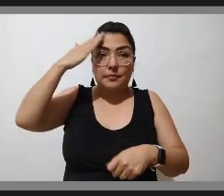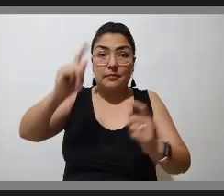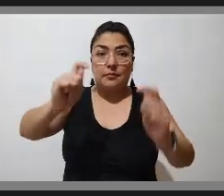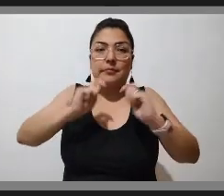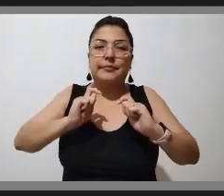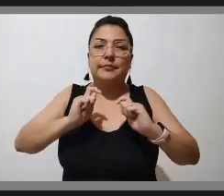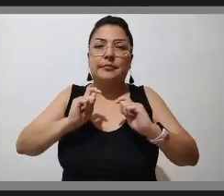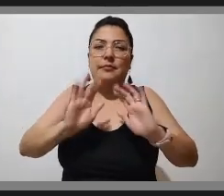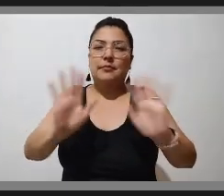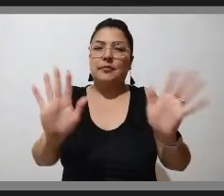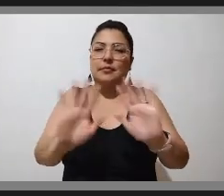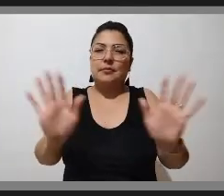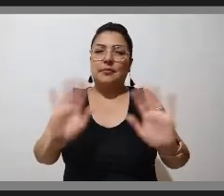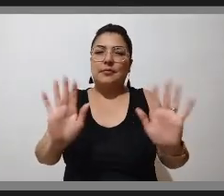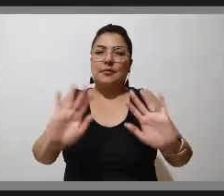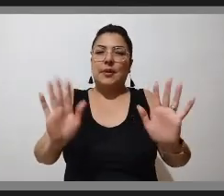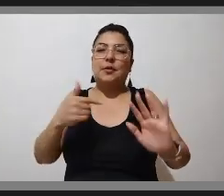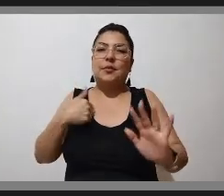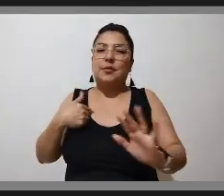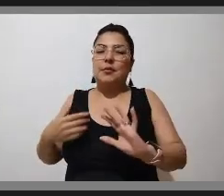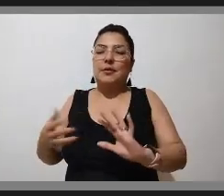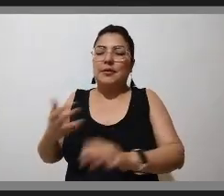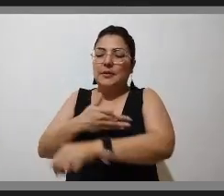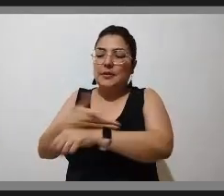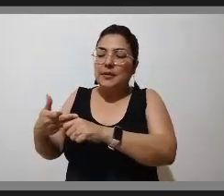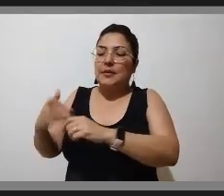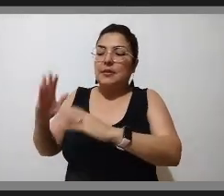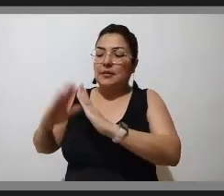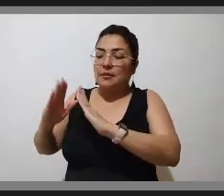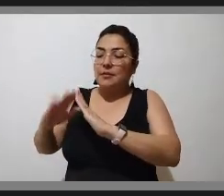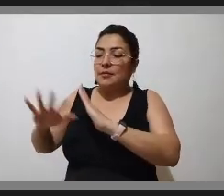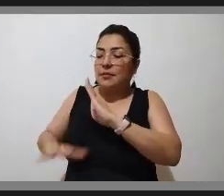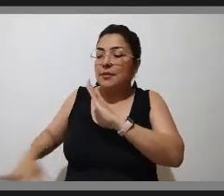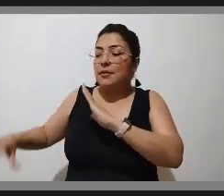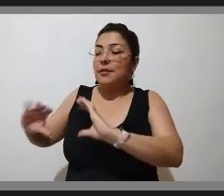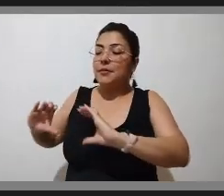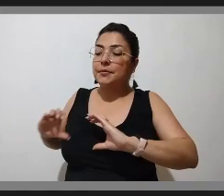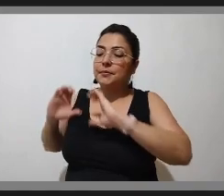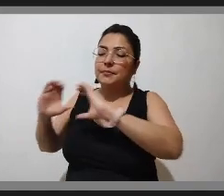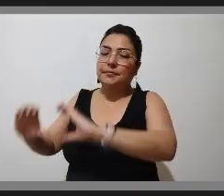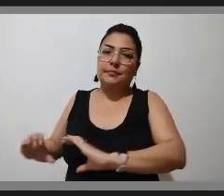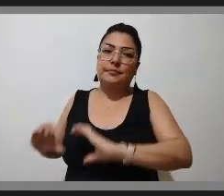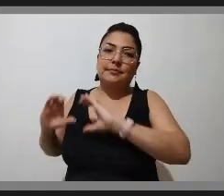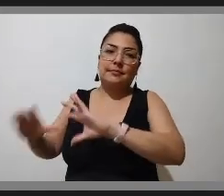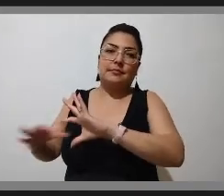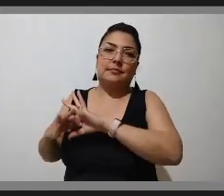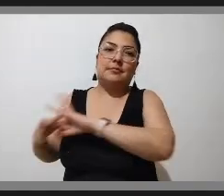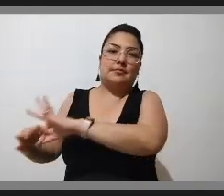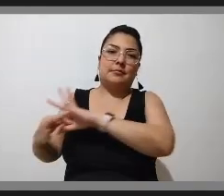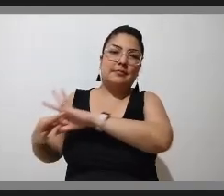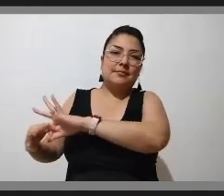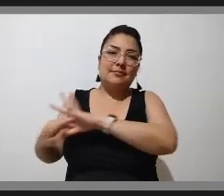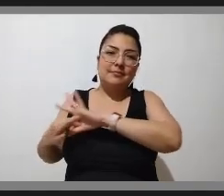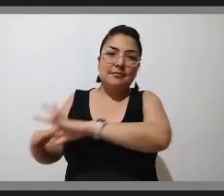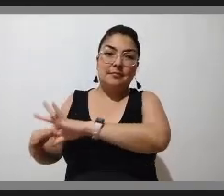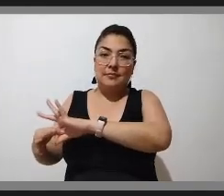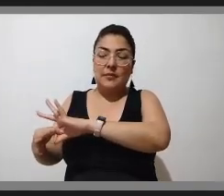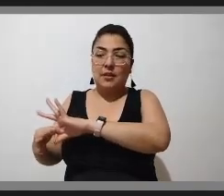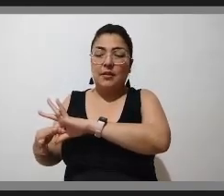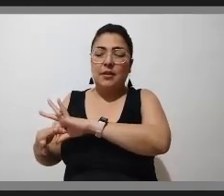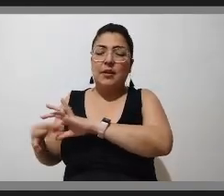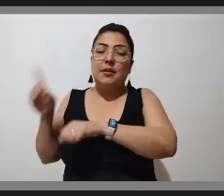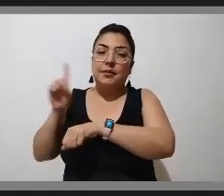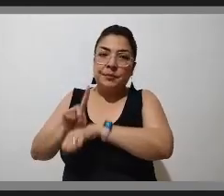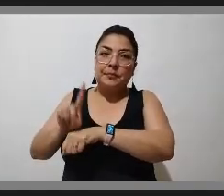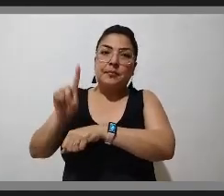de liderazgo, porque las mujeres terminan atrapadas por esos lazos afectivos y las hace sentirse